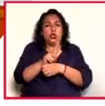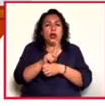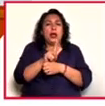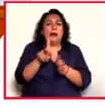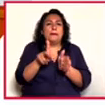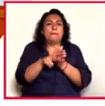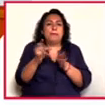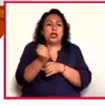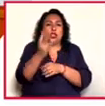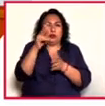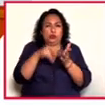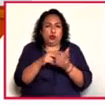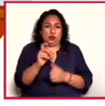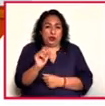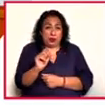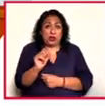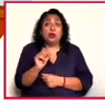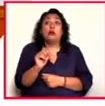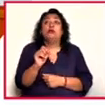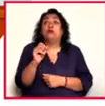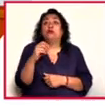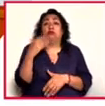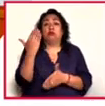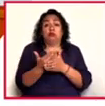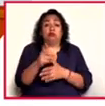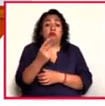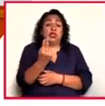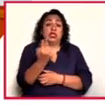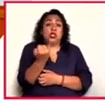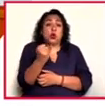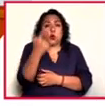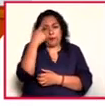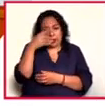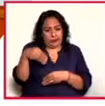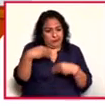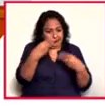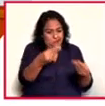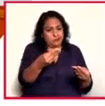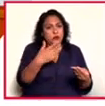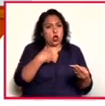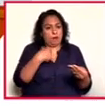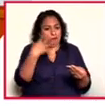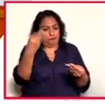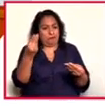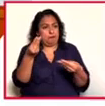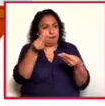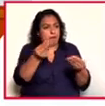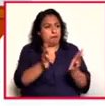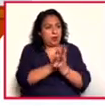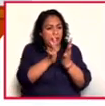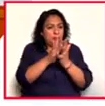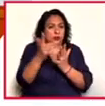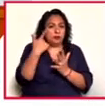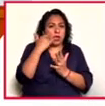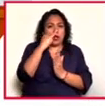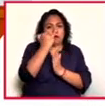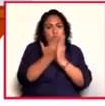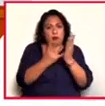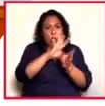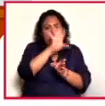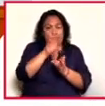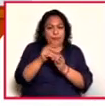2020. Tienen hasta el próximo 25 de junio para presentar sus candidaturas. Aquí está toda la información.